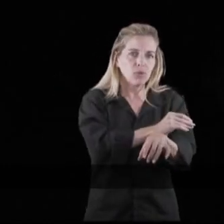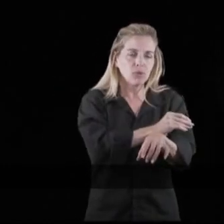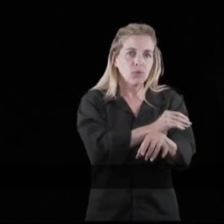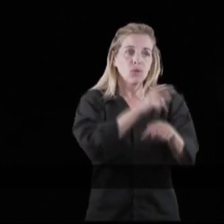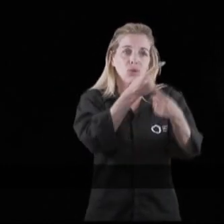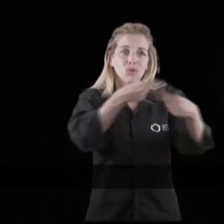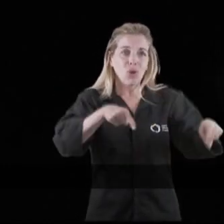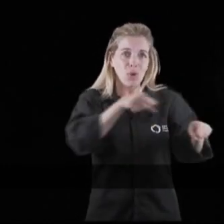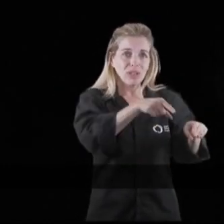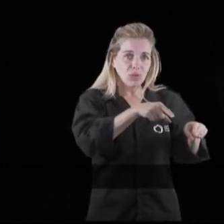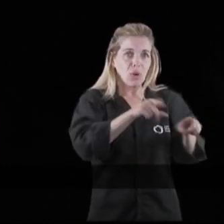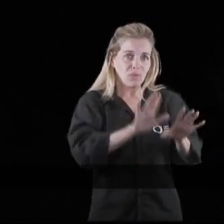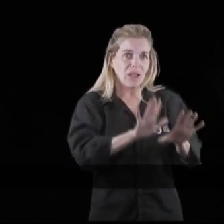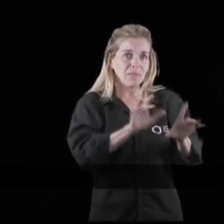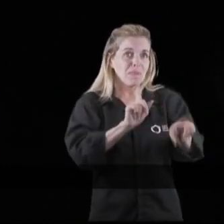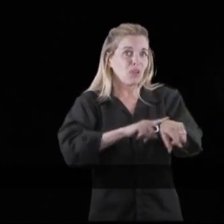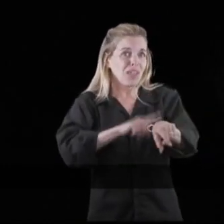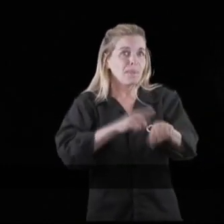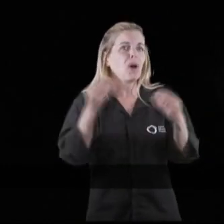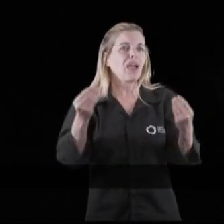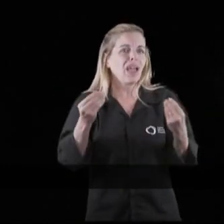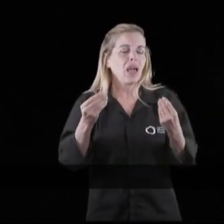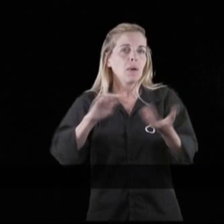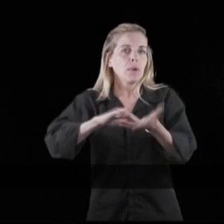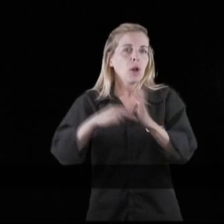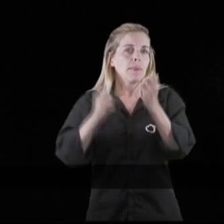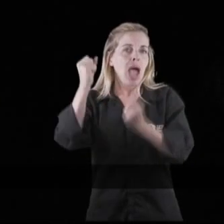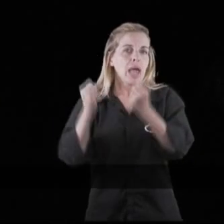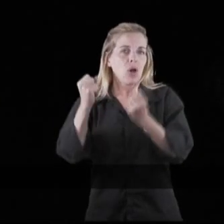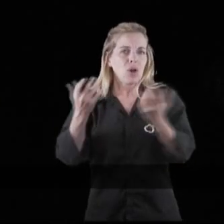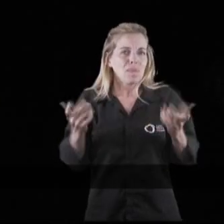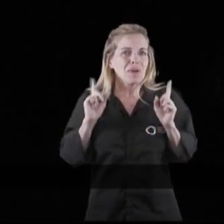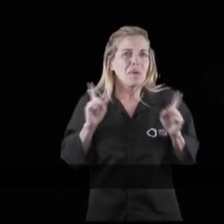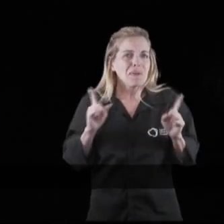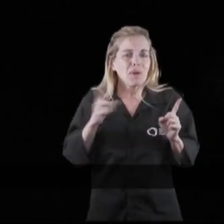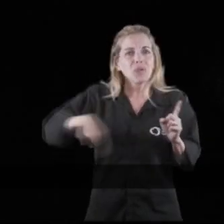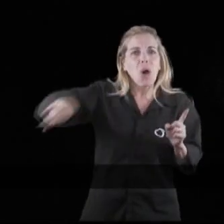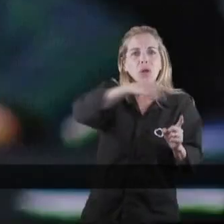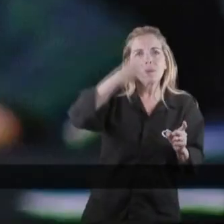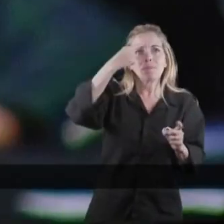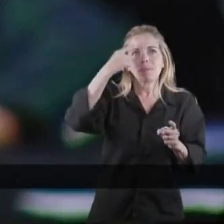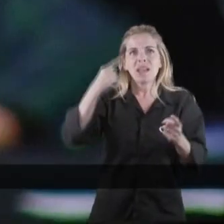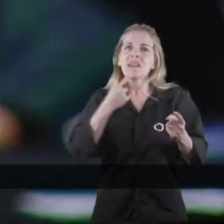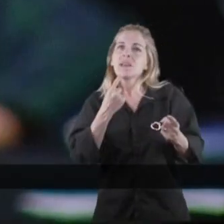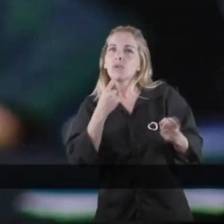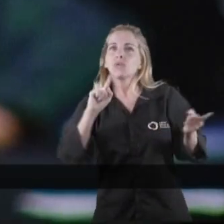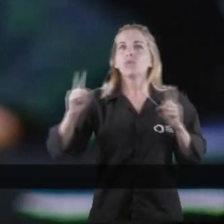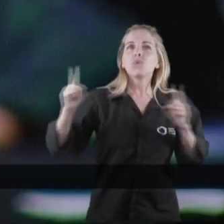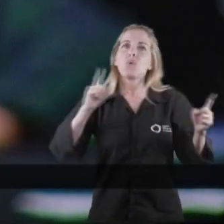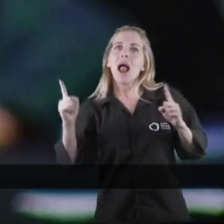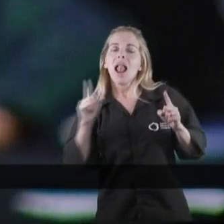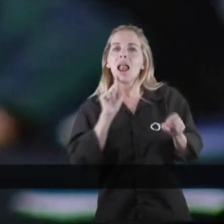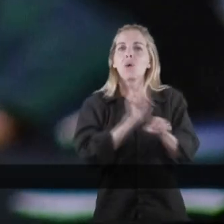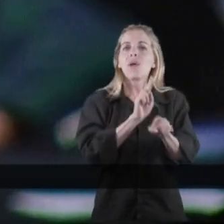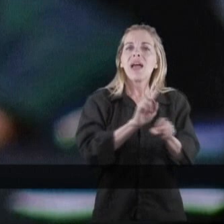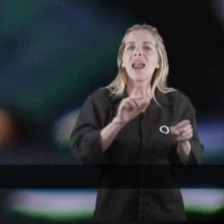generaba un trastorno económico muy grande. Eran los días en que discutíamos si debíamos preservar la vida o debíamos preservar la